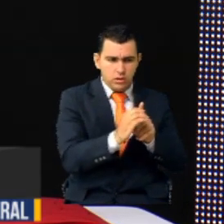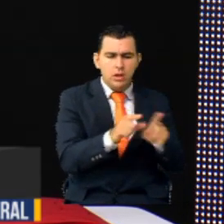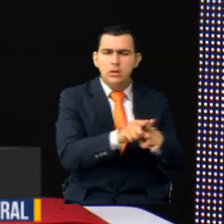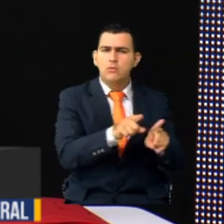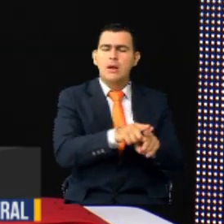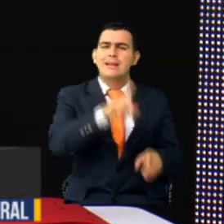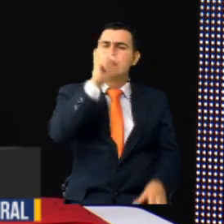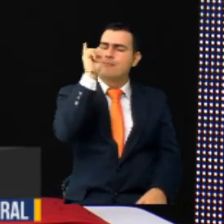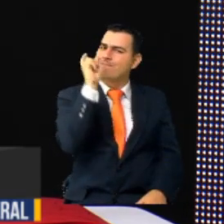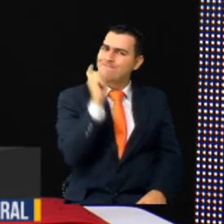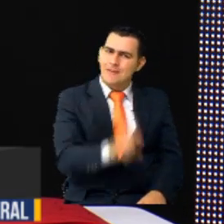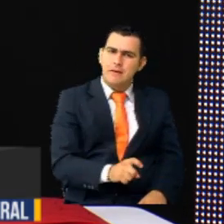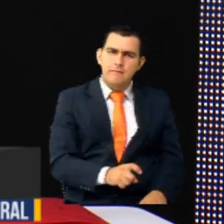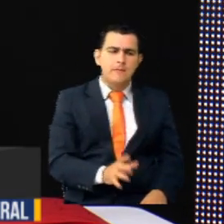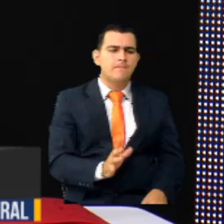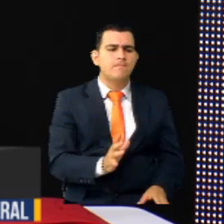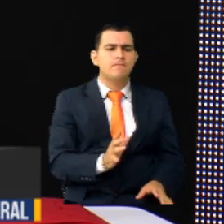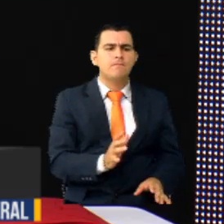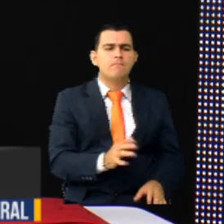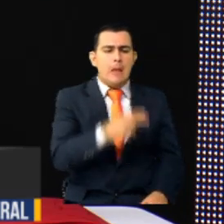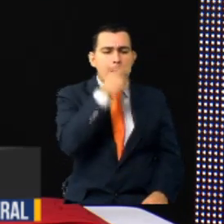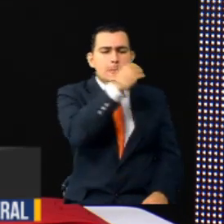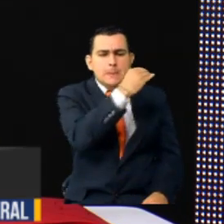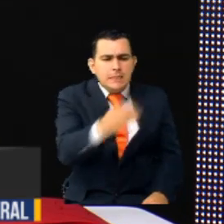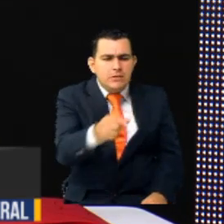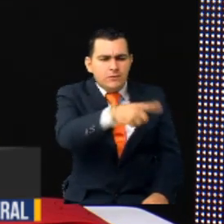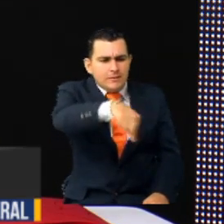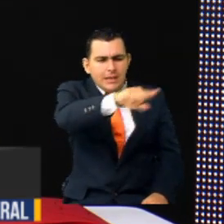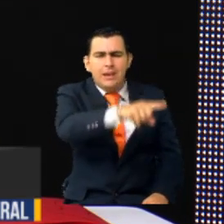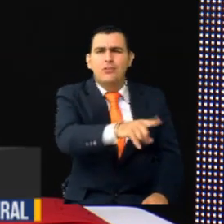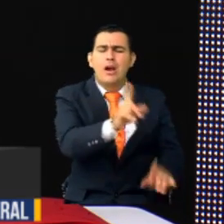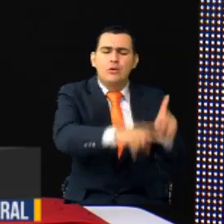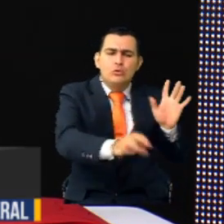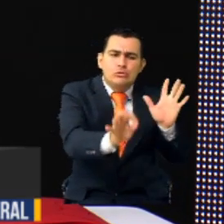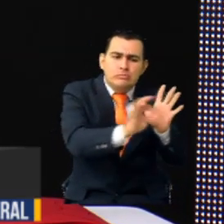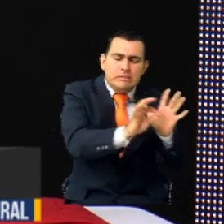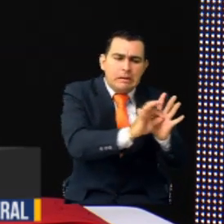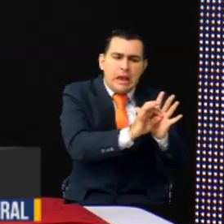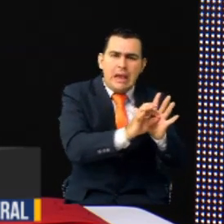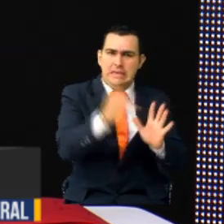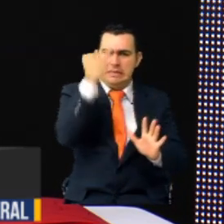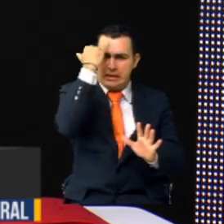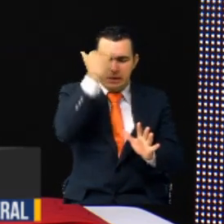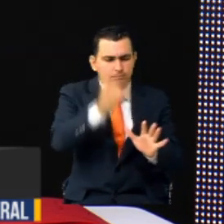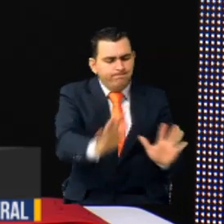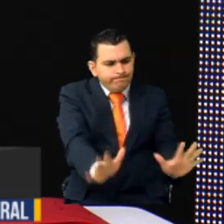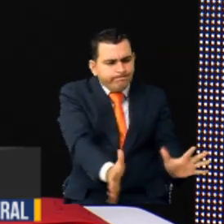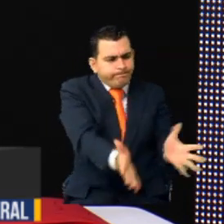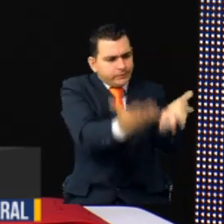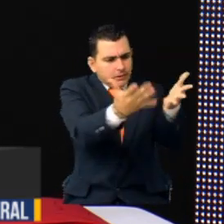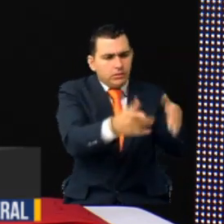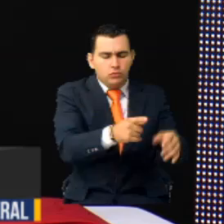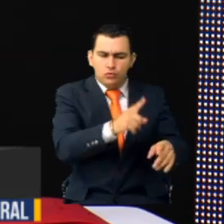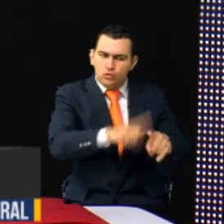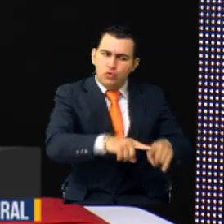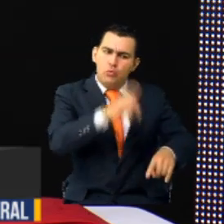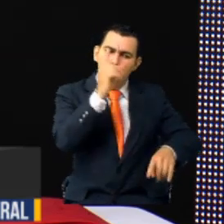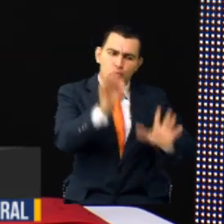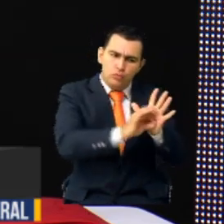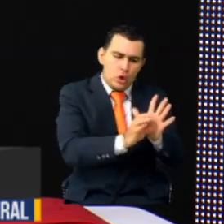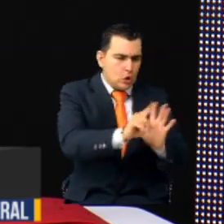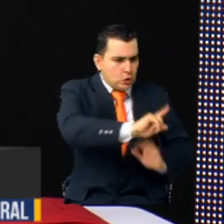labor para sacar los niños de la drogadicción, que es lo que termina también generando en un porcentaje